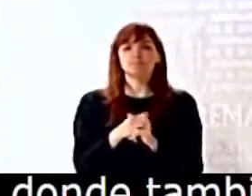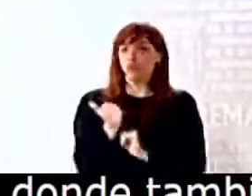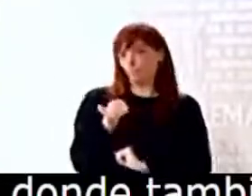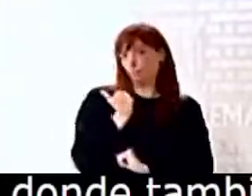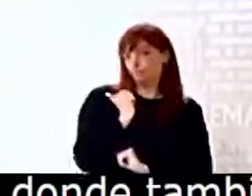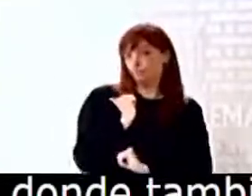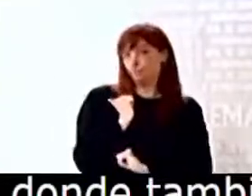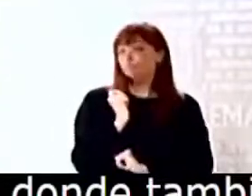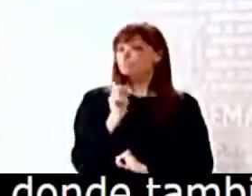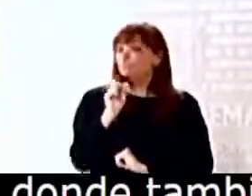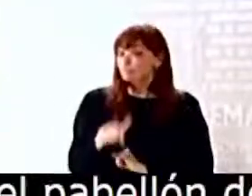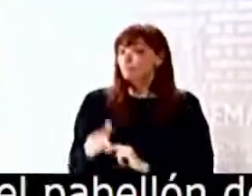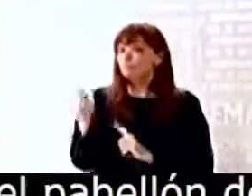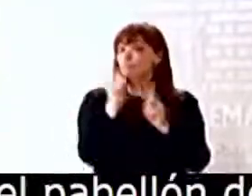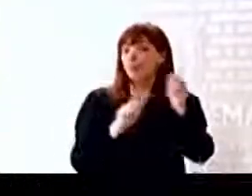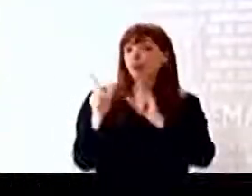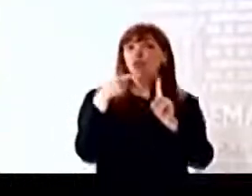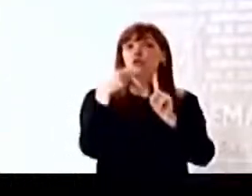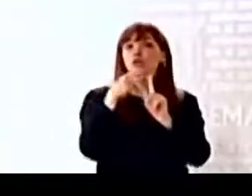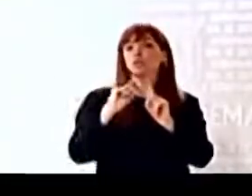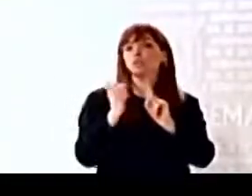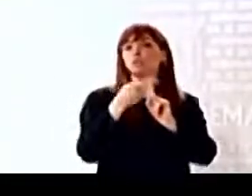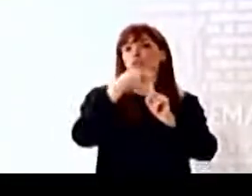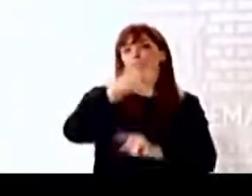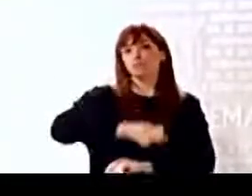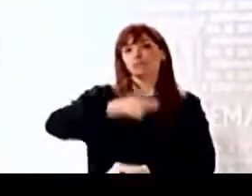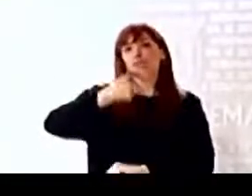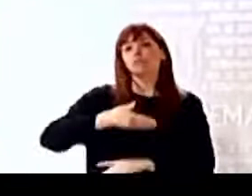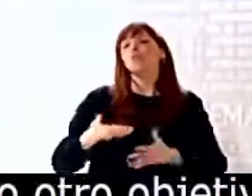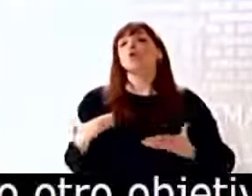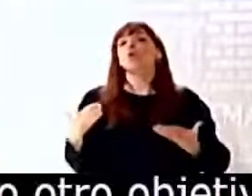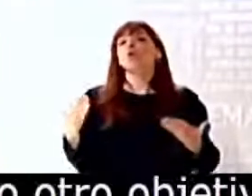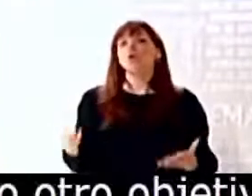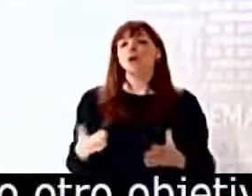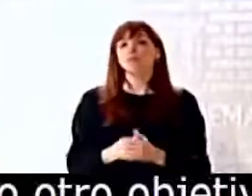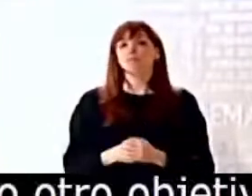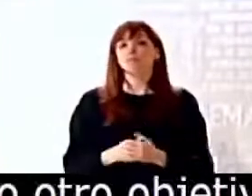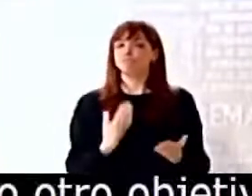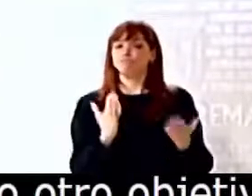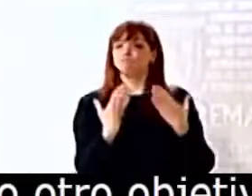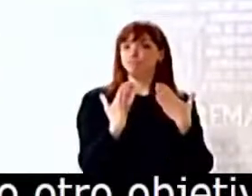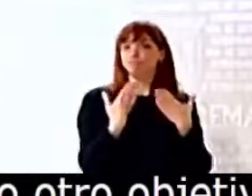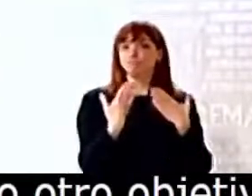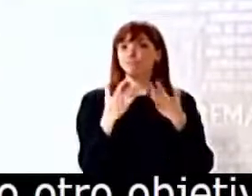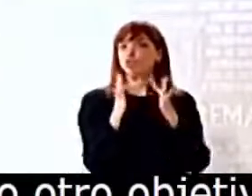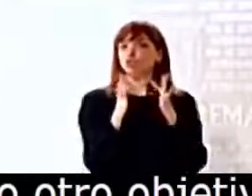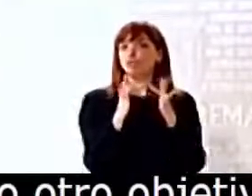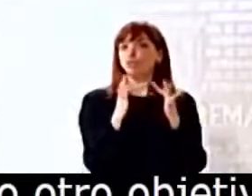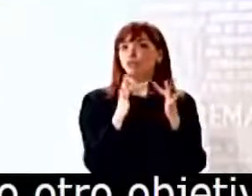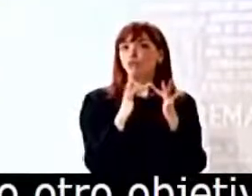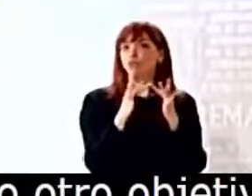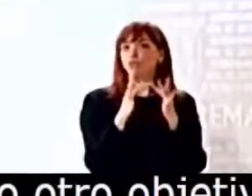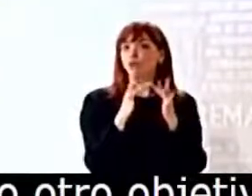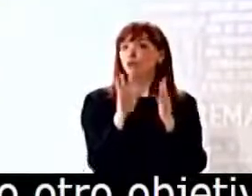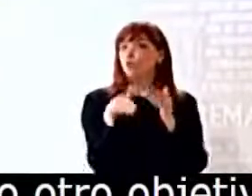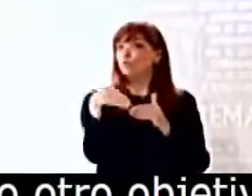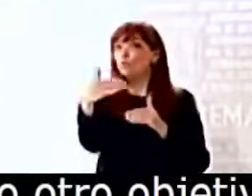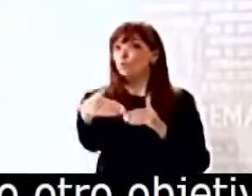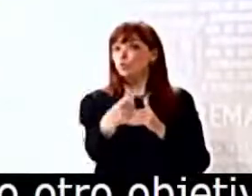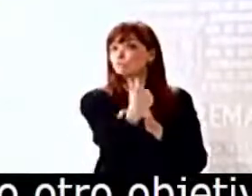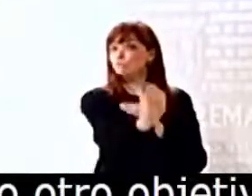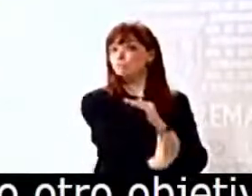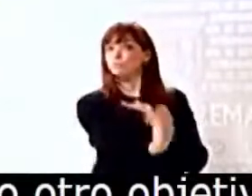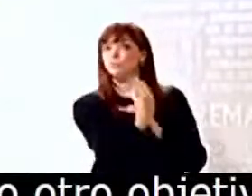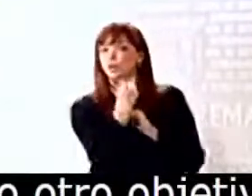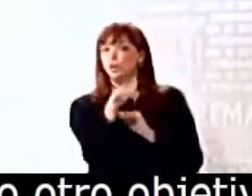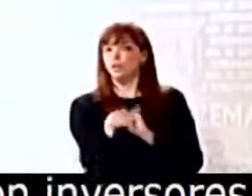se ha conseguido otro objetivo importante, que eran las conversaciones y contactos con inversores